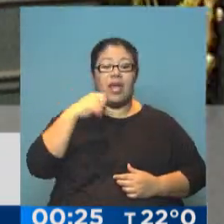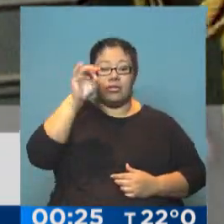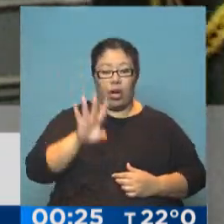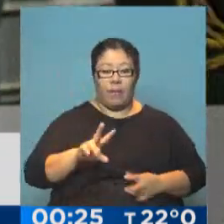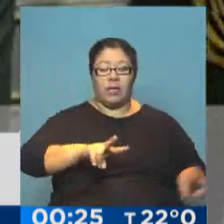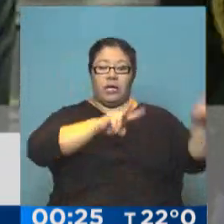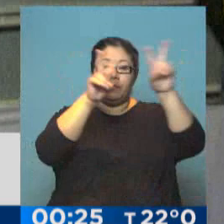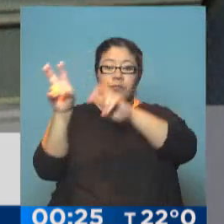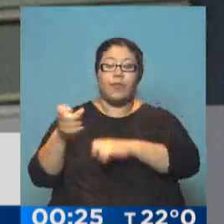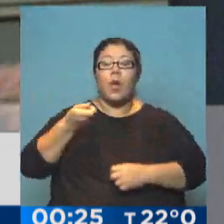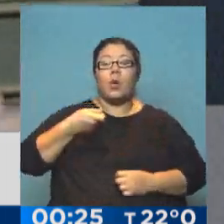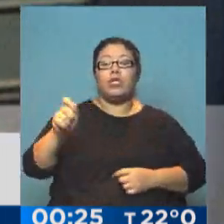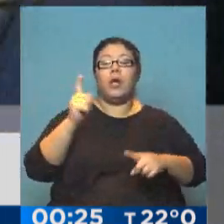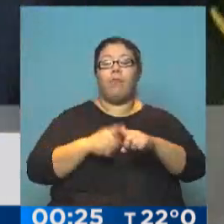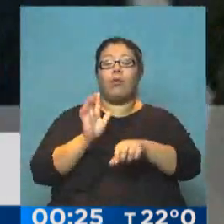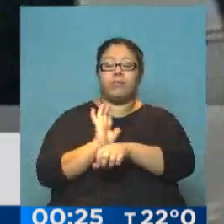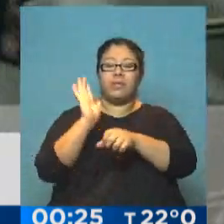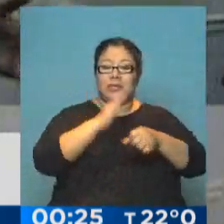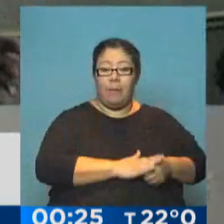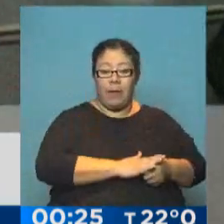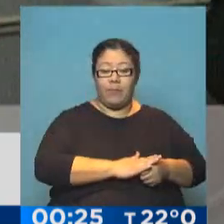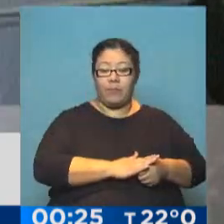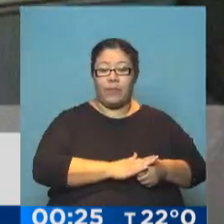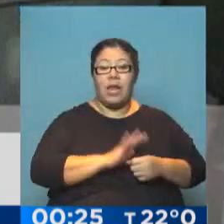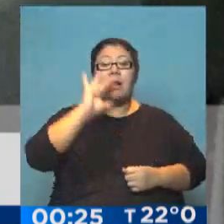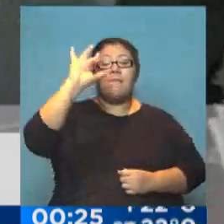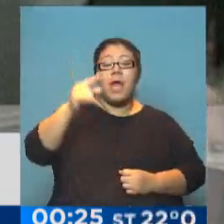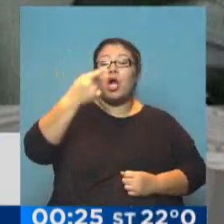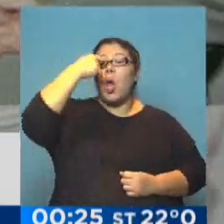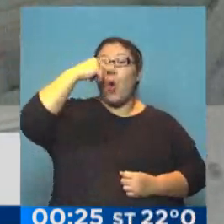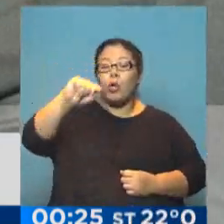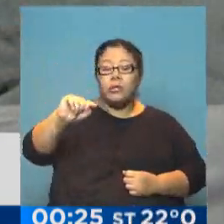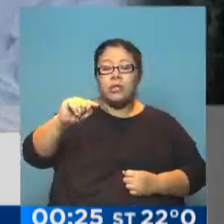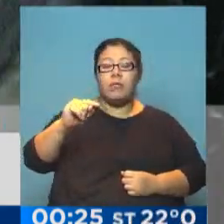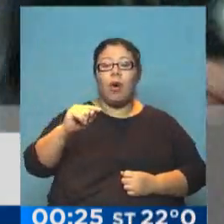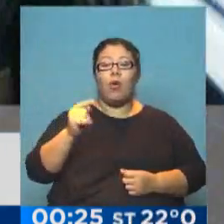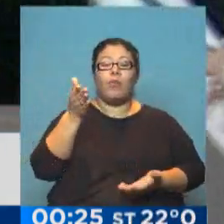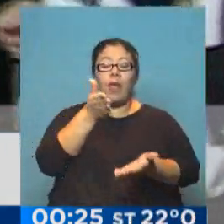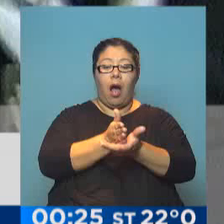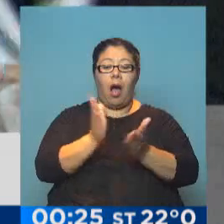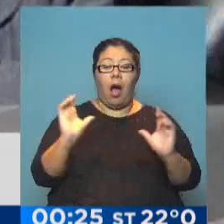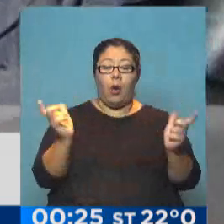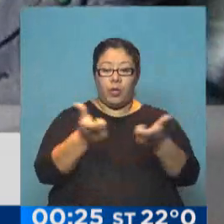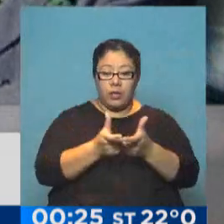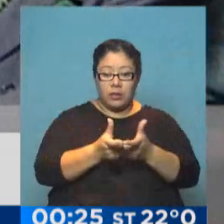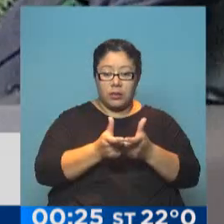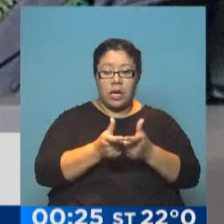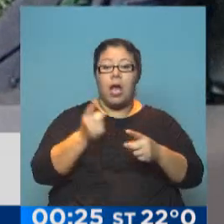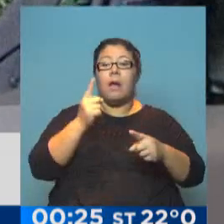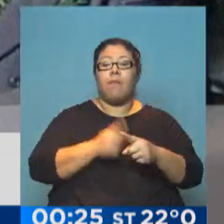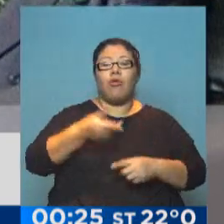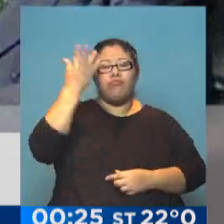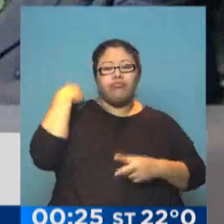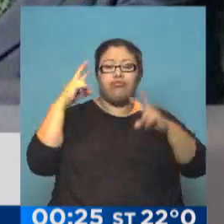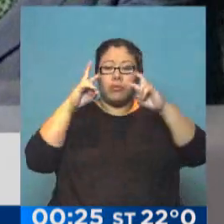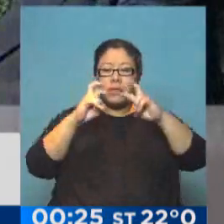se realizará la última audiencia del año para determinar las responsabilidades en las irregularidades cometidas durante la